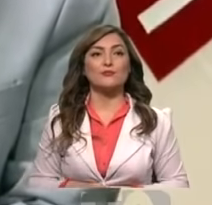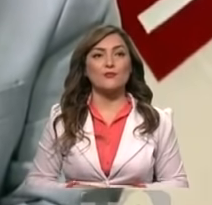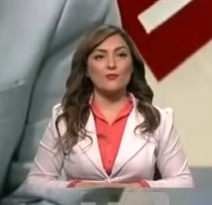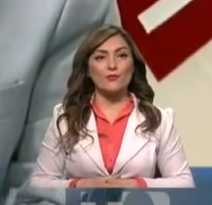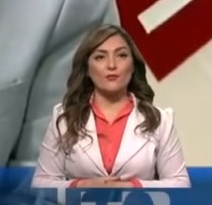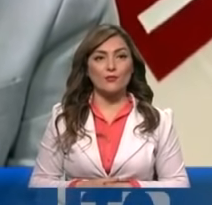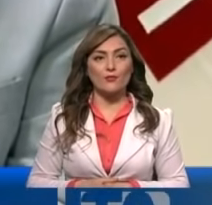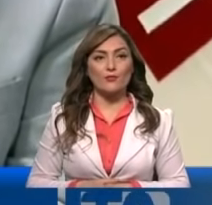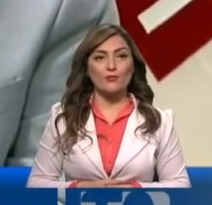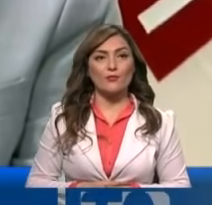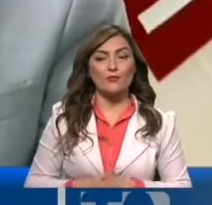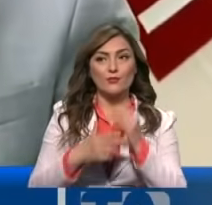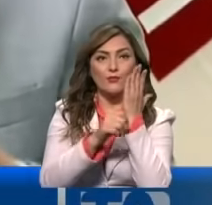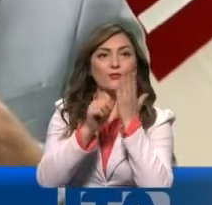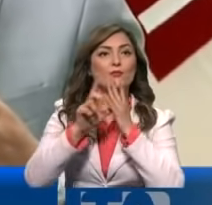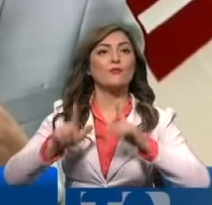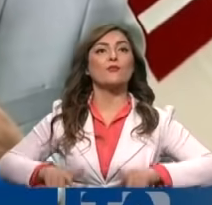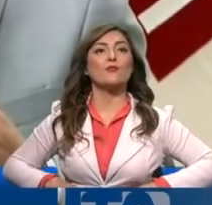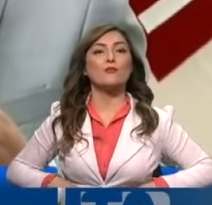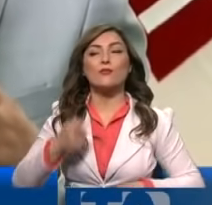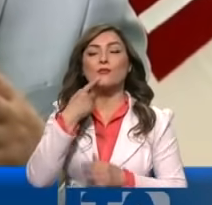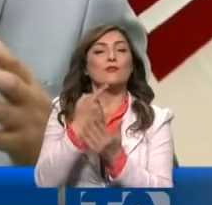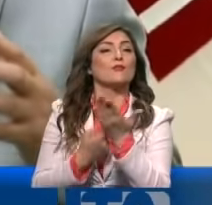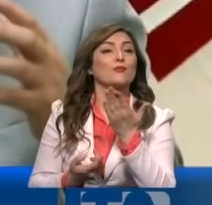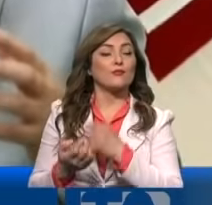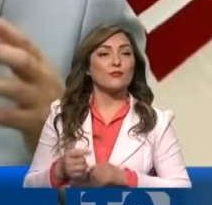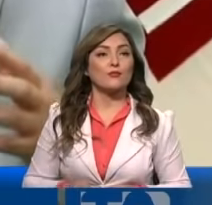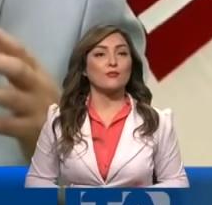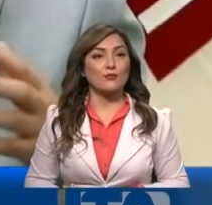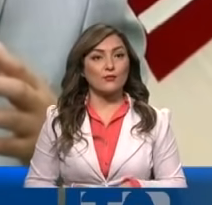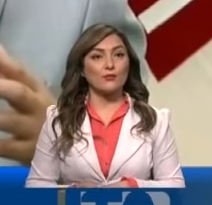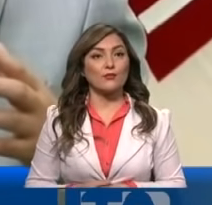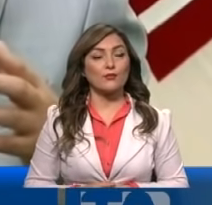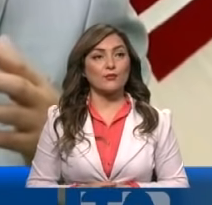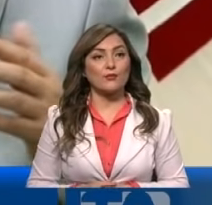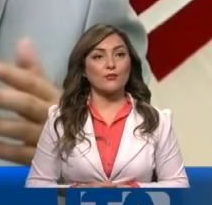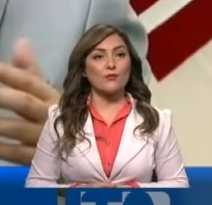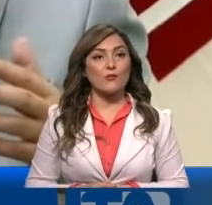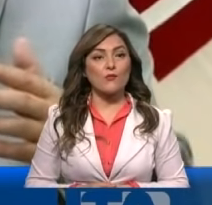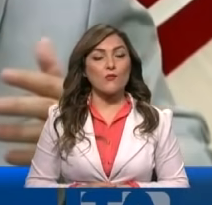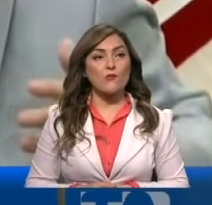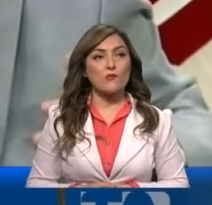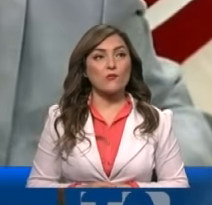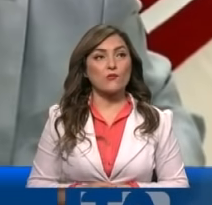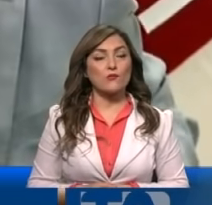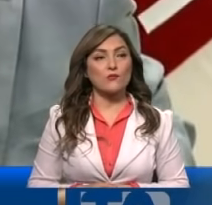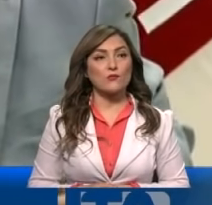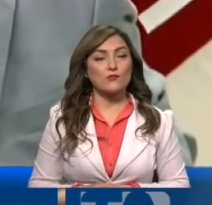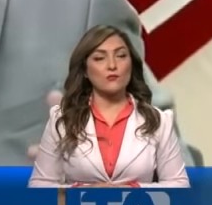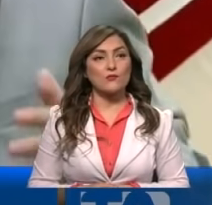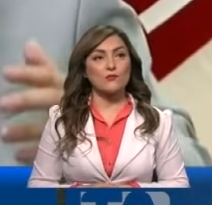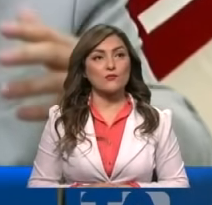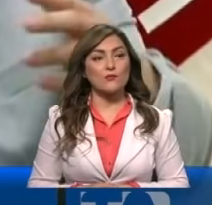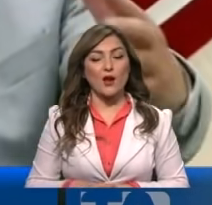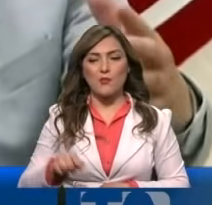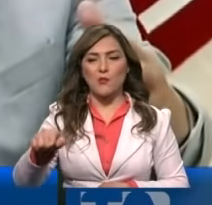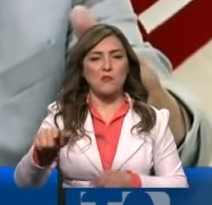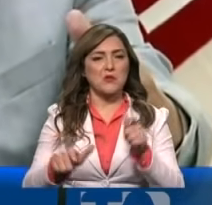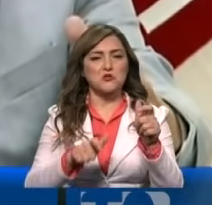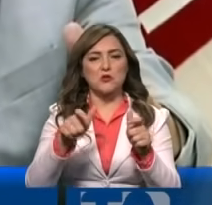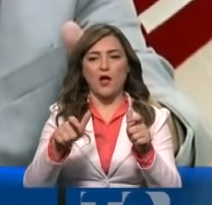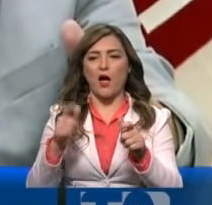nos indica el Ministerio de Salud es si soltamos o dejamos un solo minuto sin medidas y la gente empieza a